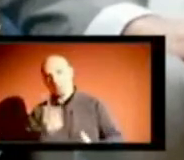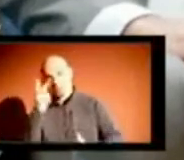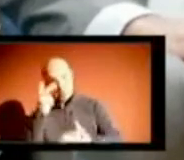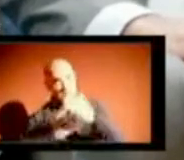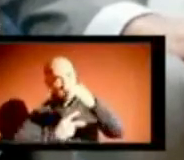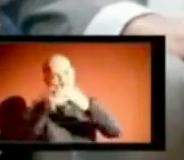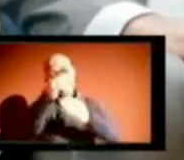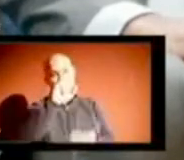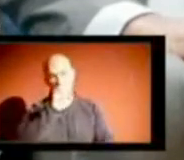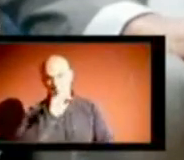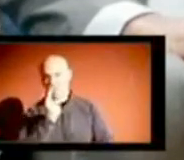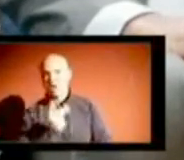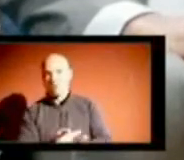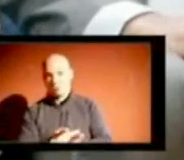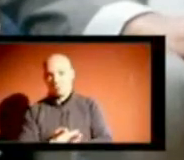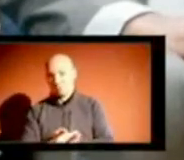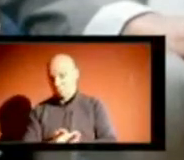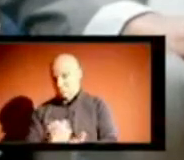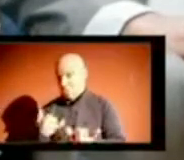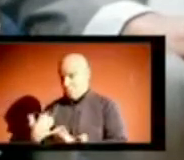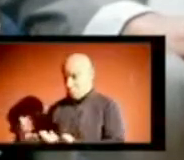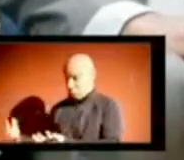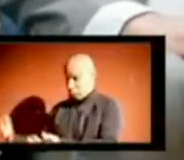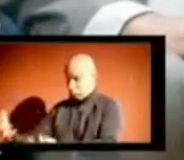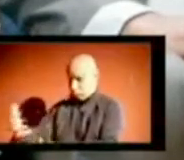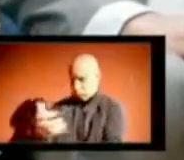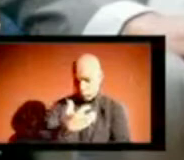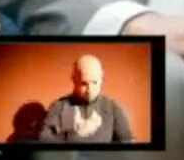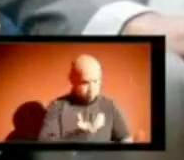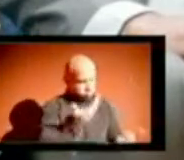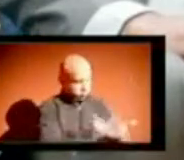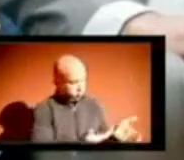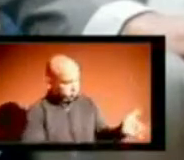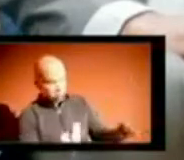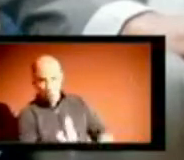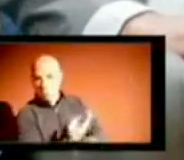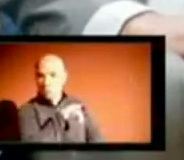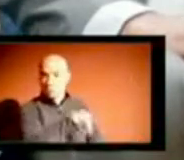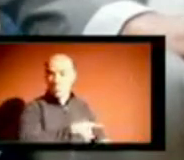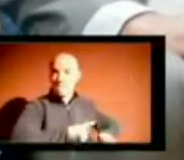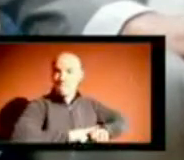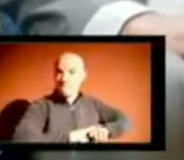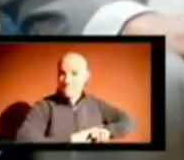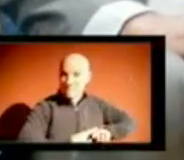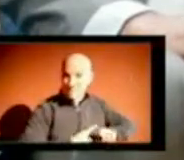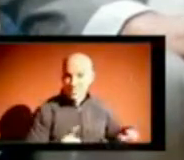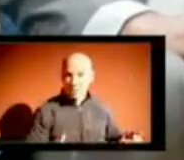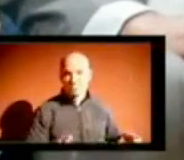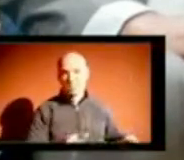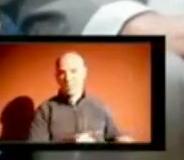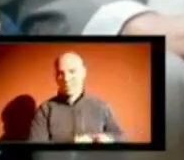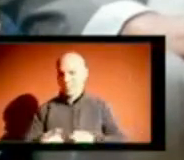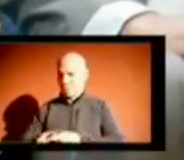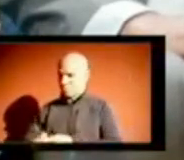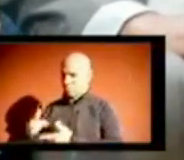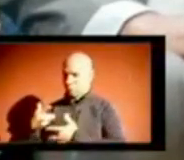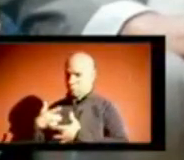de incrementos que hemos tenido hasta la actualidad, pero indirectamente ignora ese patrón que ha